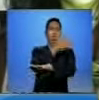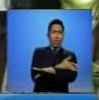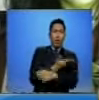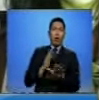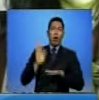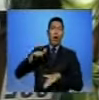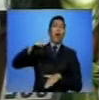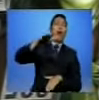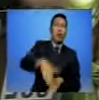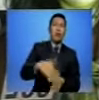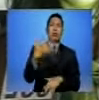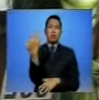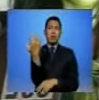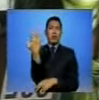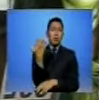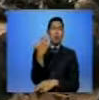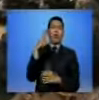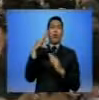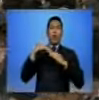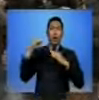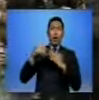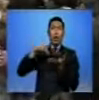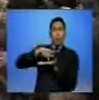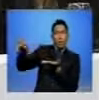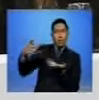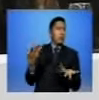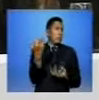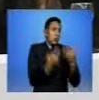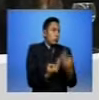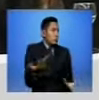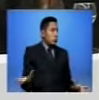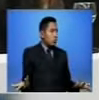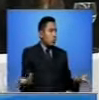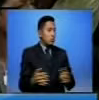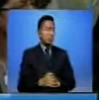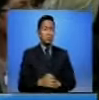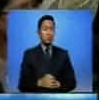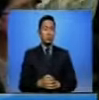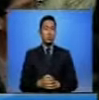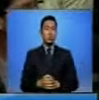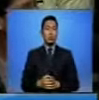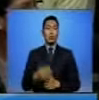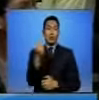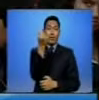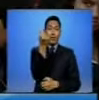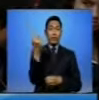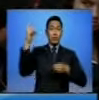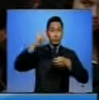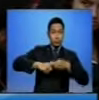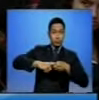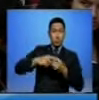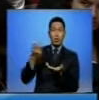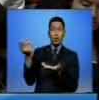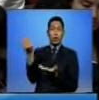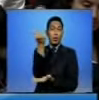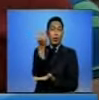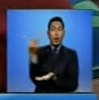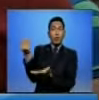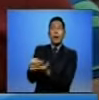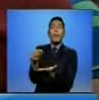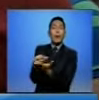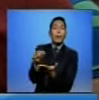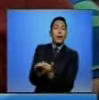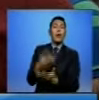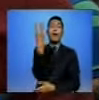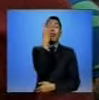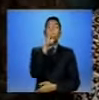siquiera terminando el semestre, ¿crees que es justo? El rector de la universidad señaló que se cobrará por anticipado la matrícula y 16 créditos